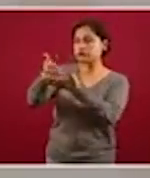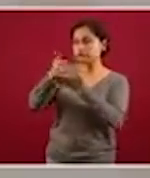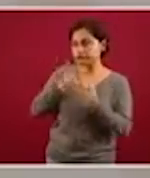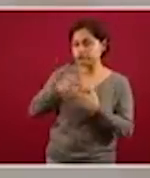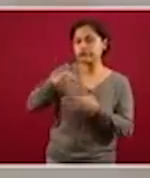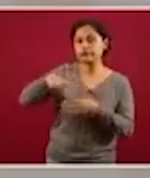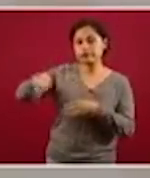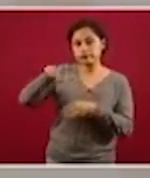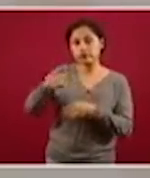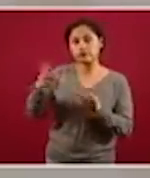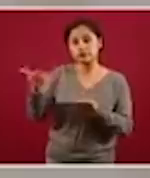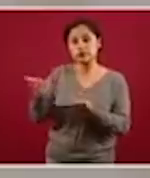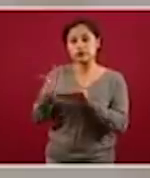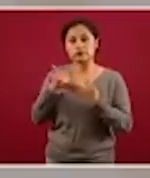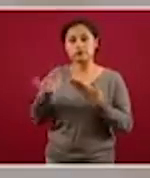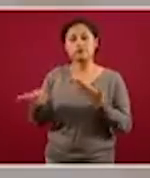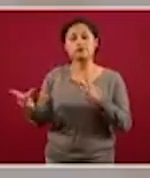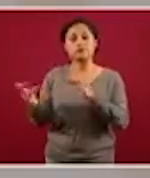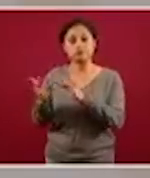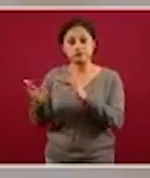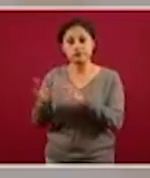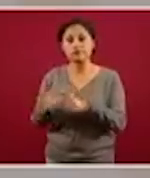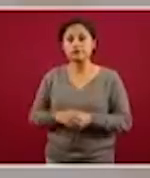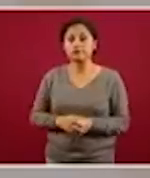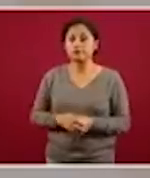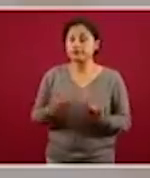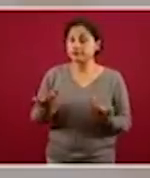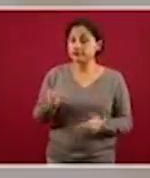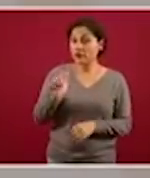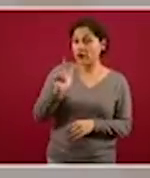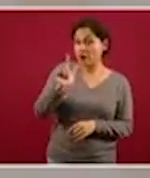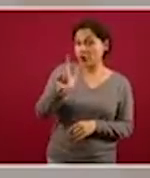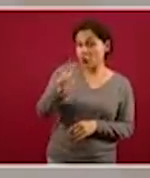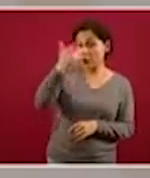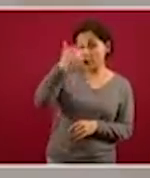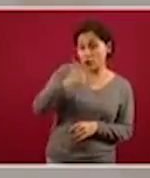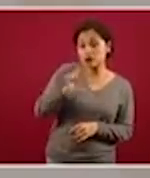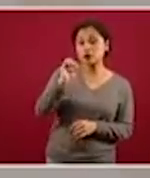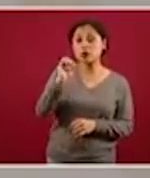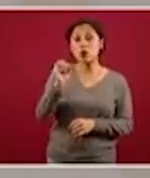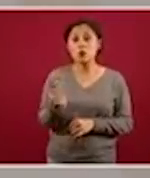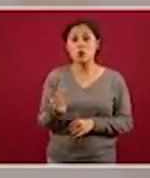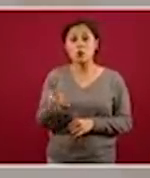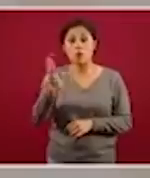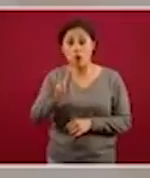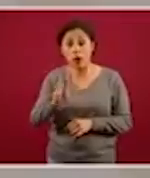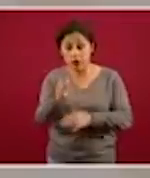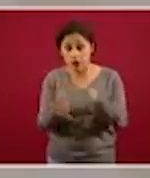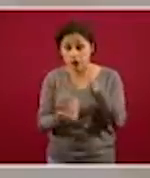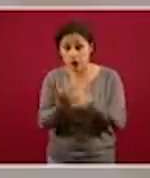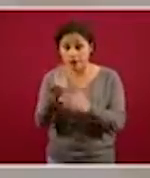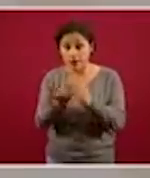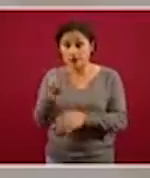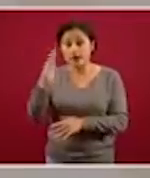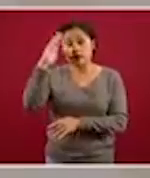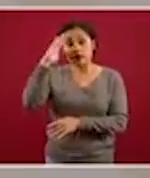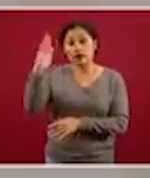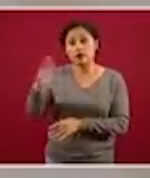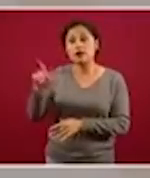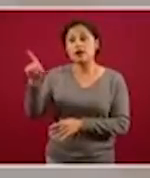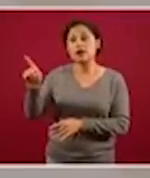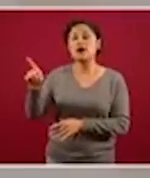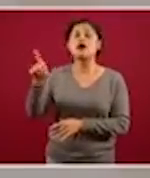es lo que va a suceder y el día lunes por la noche o martes en la mañana debe estar aquí doña Estel para que